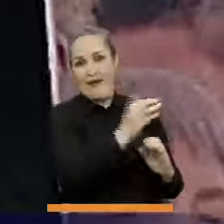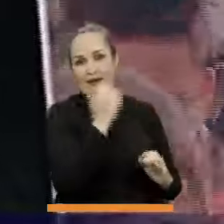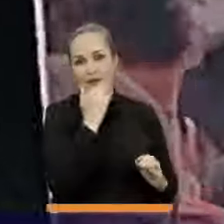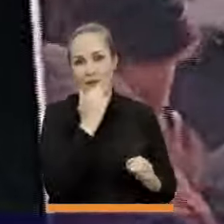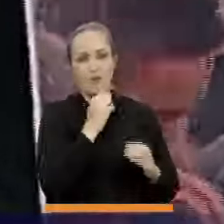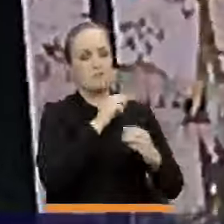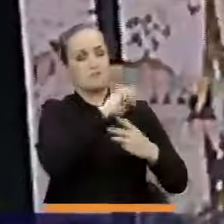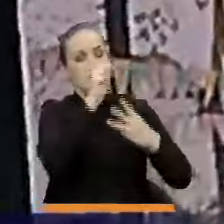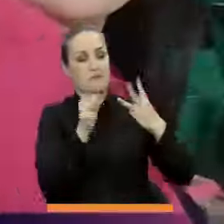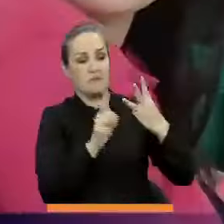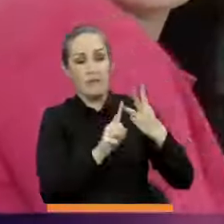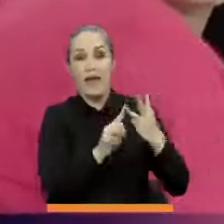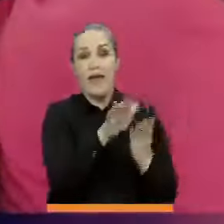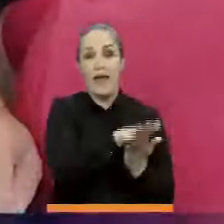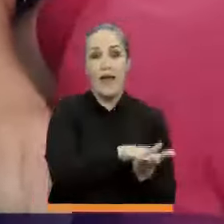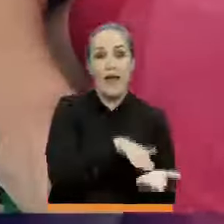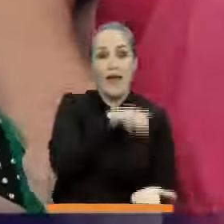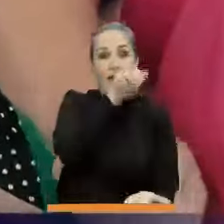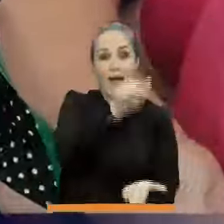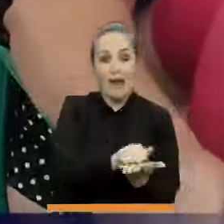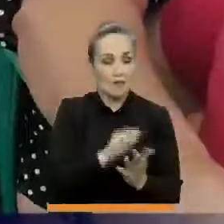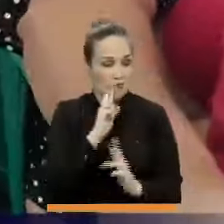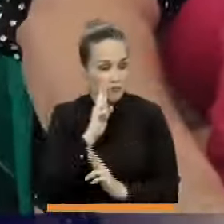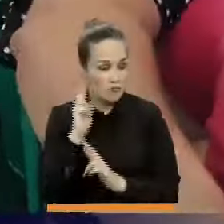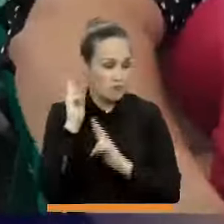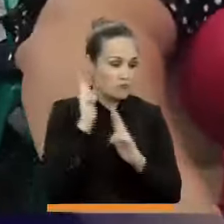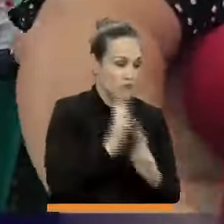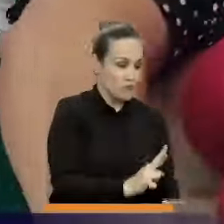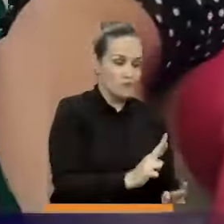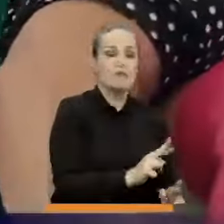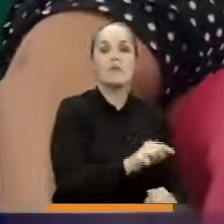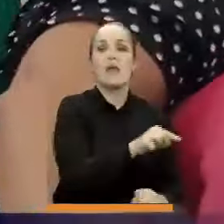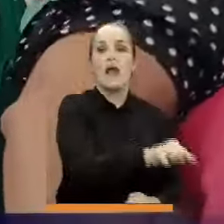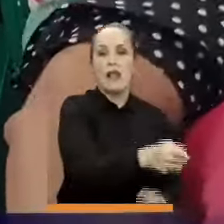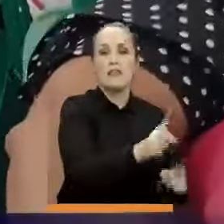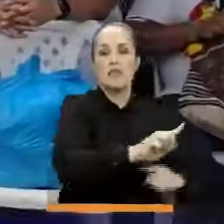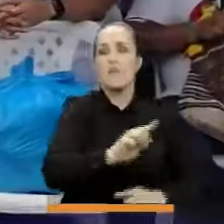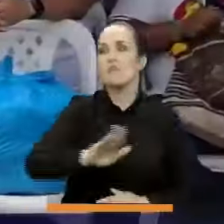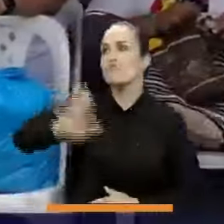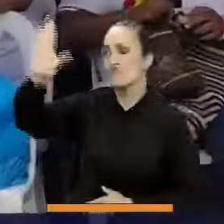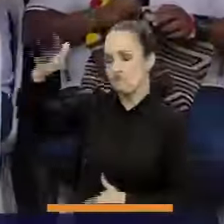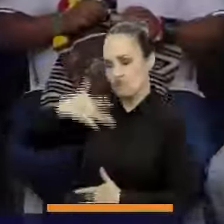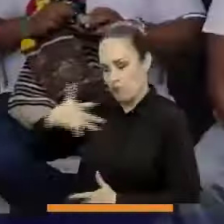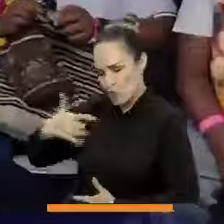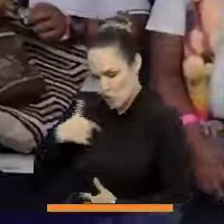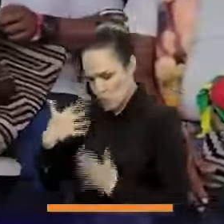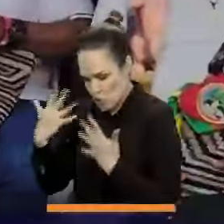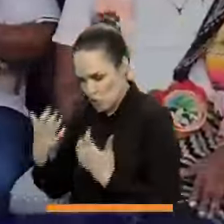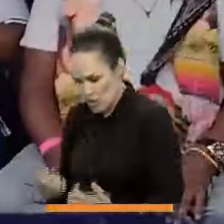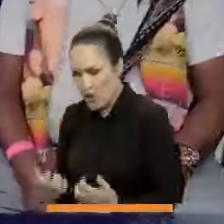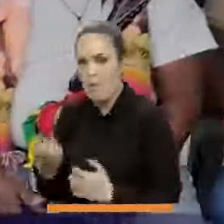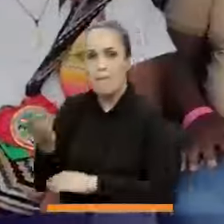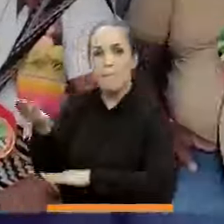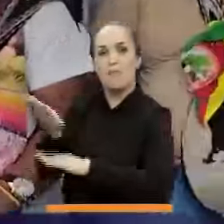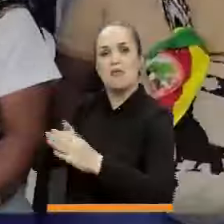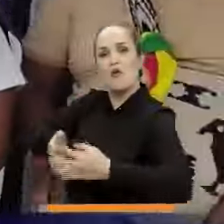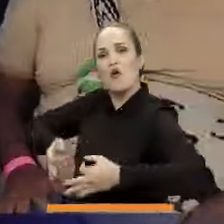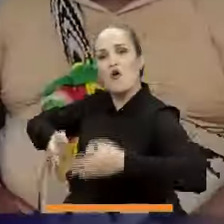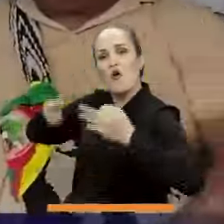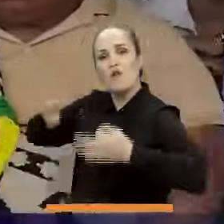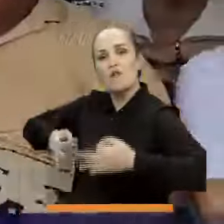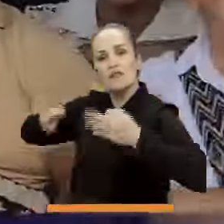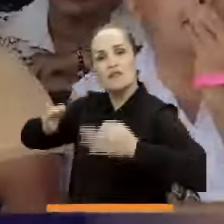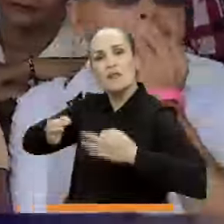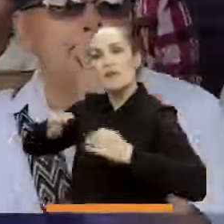con la elaboración de un acta, las comunidades campesinas deben expresar su voluntad y realizar una solicitud a la Unidad